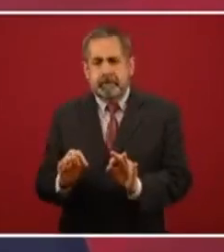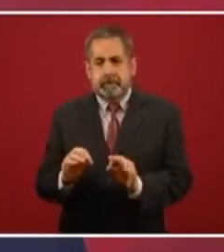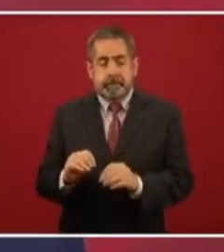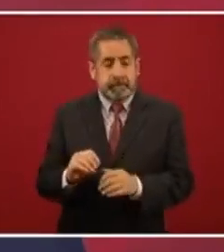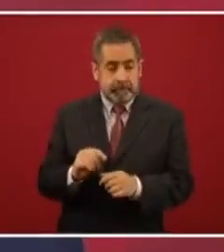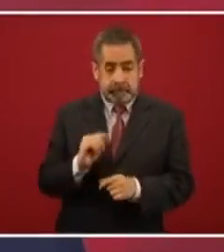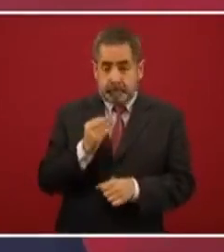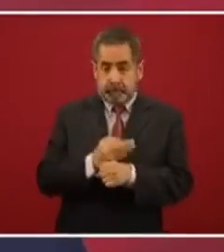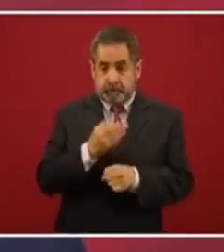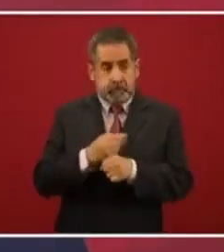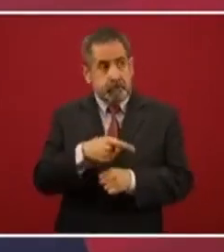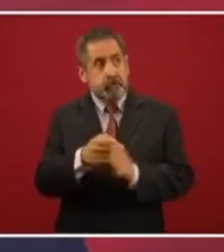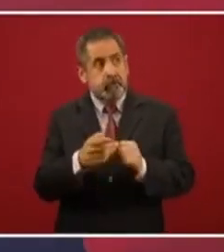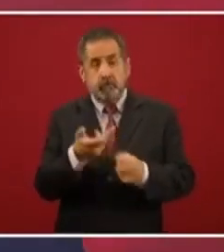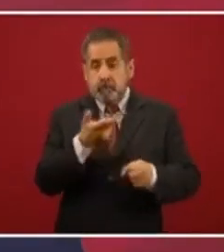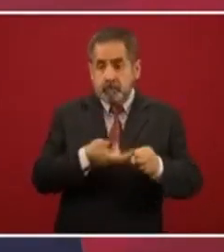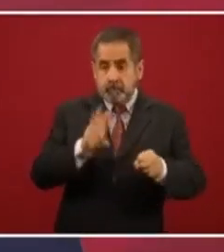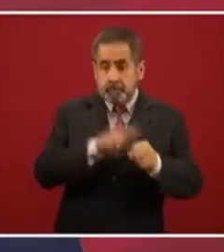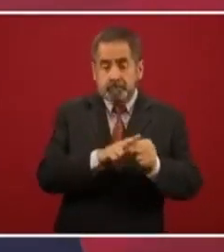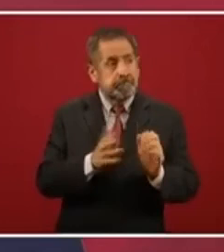terminando hospitales